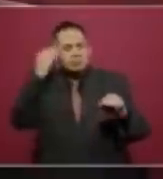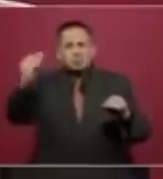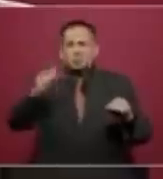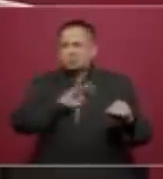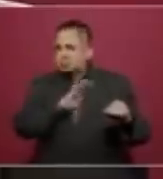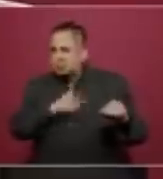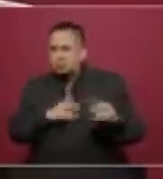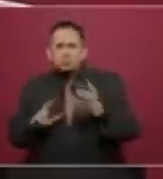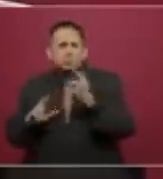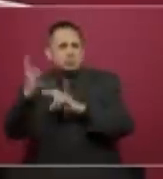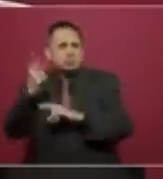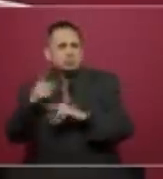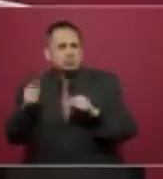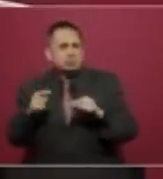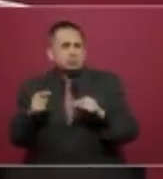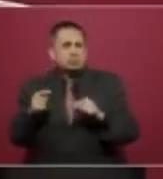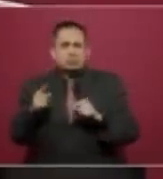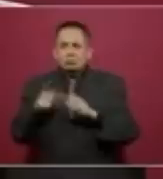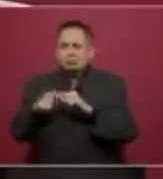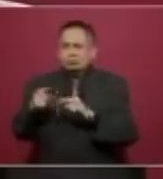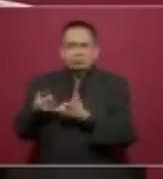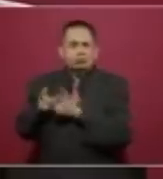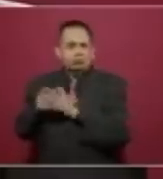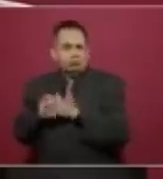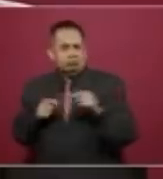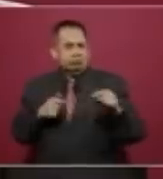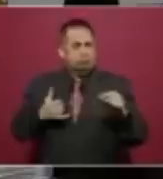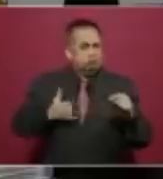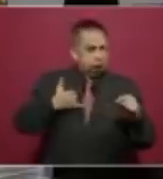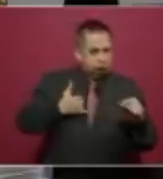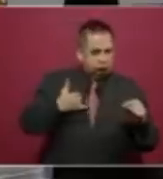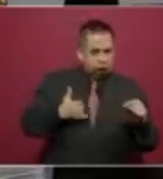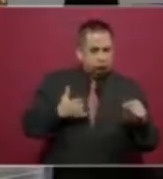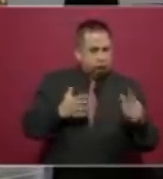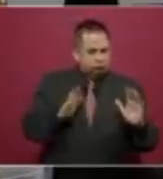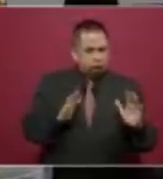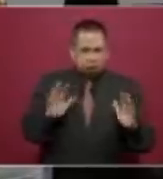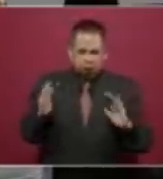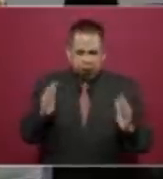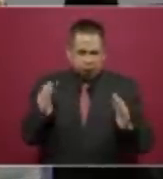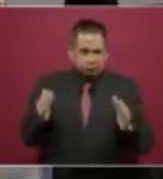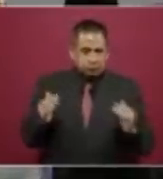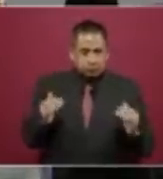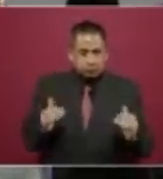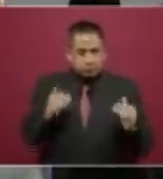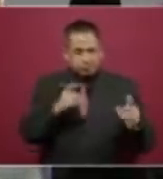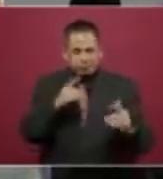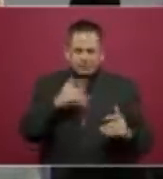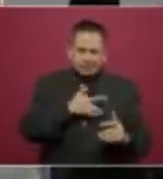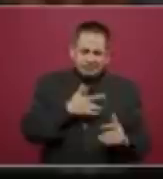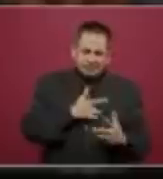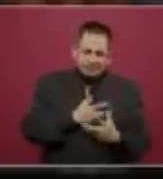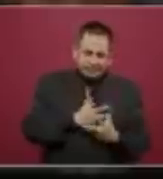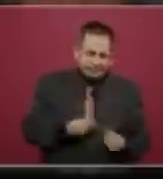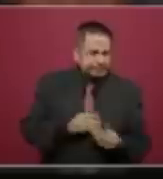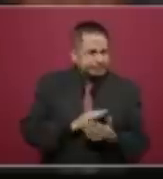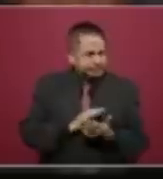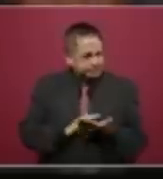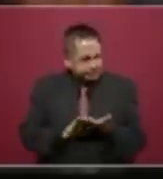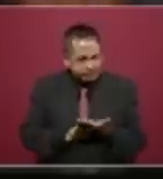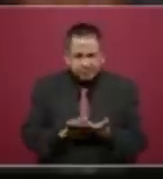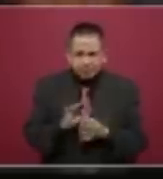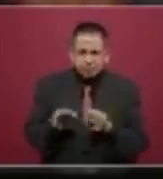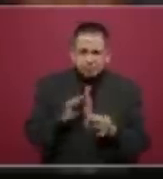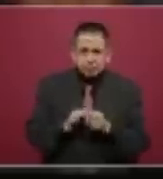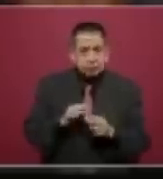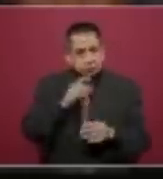la revolución y hasta el neoliberalismo sería la adolescencia y la juventud. Para sanar estas heridas de infancia como nación, habría